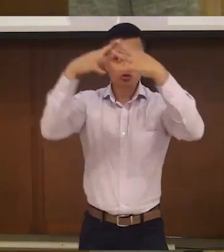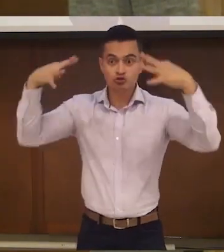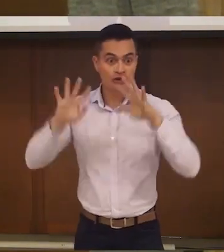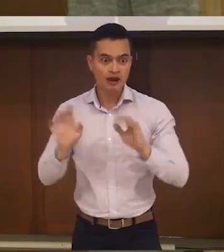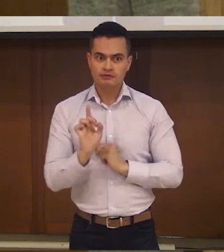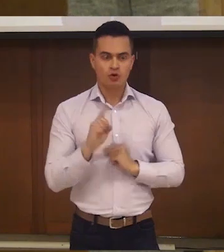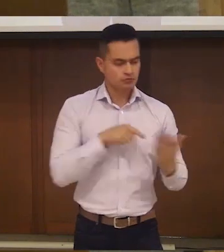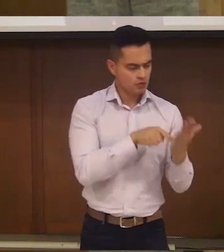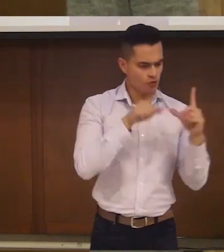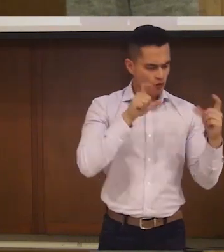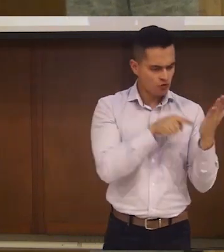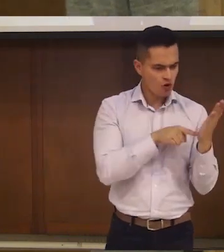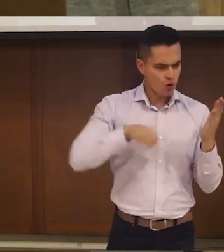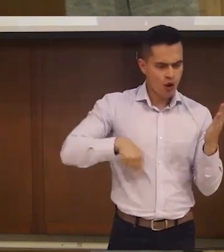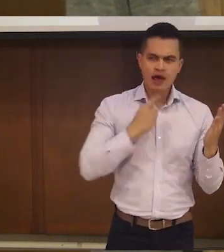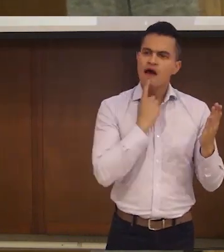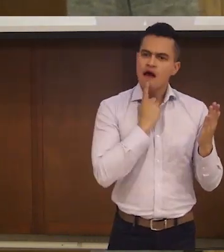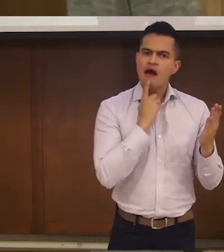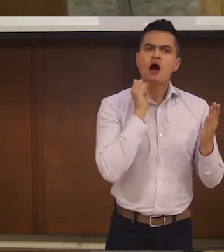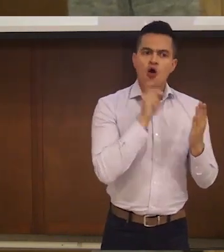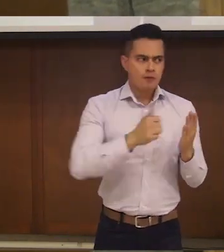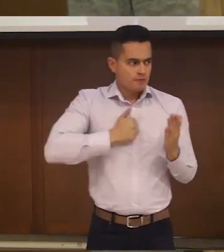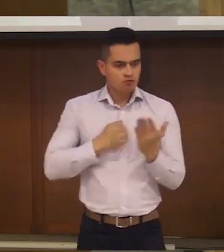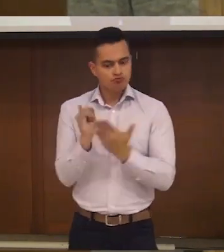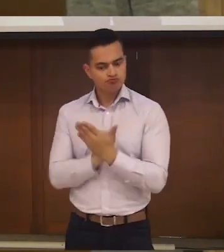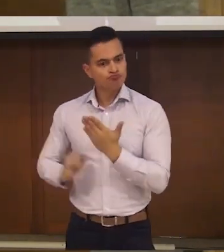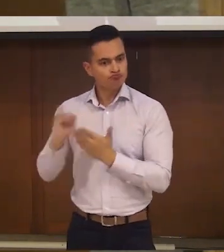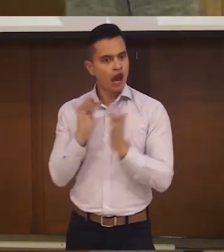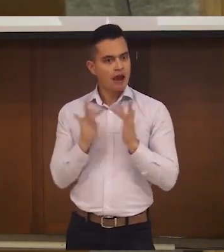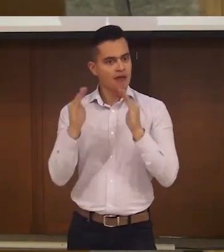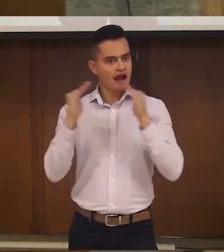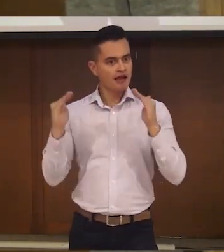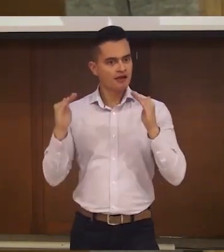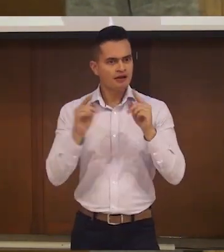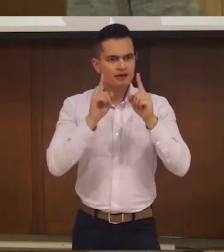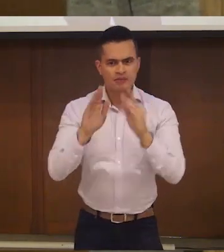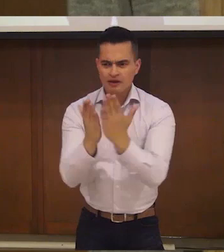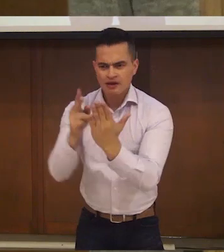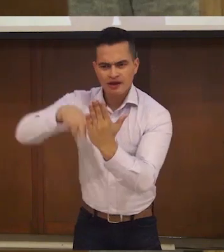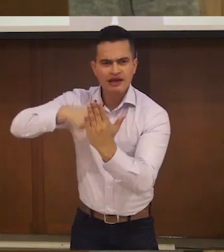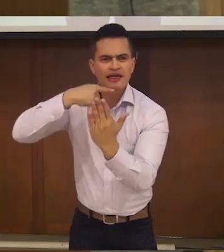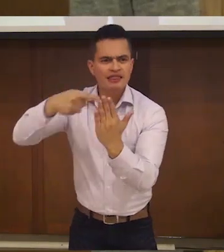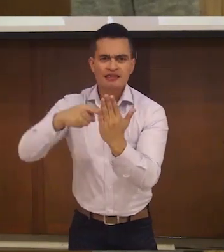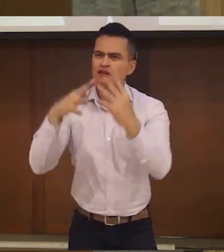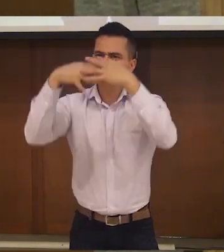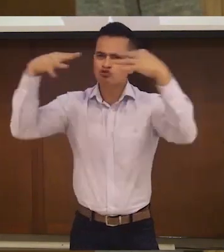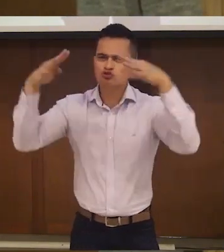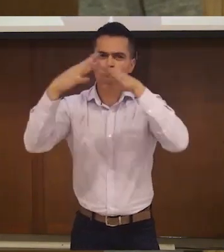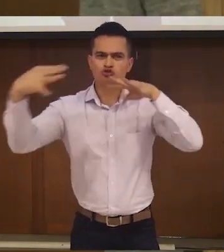escuela para hacer la escuelita. Entonces, ¿pero cómo? Si es un kiosco, no es